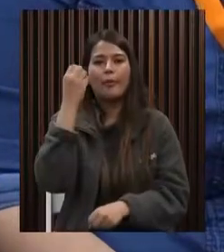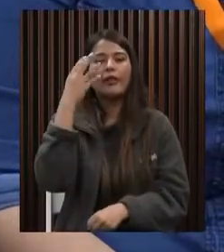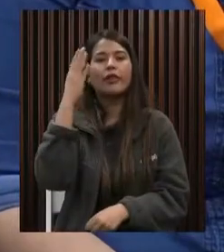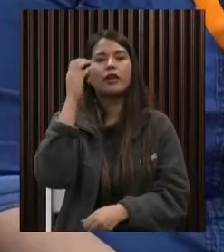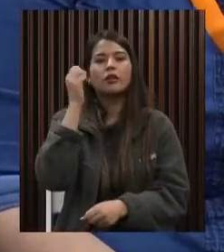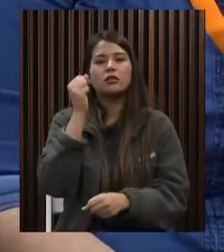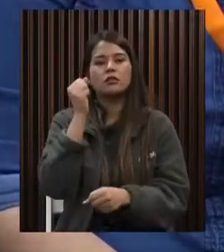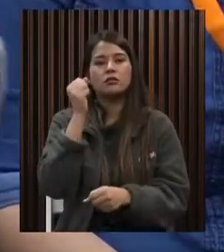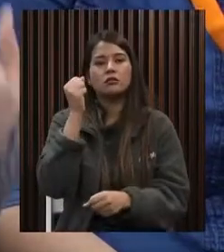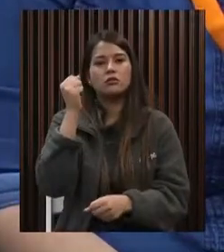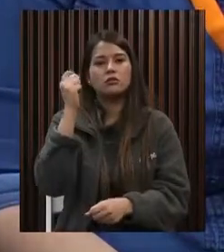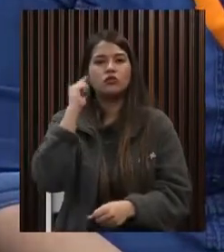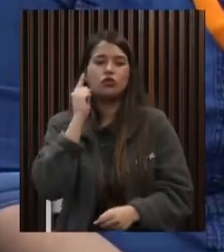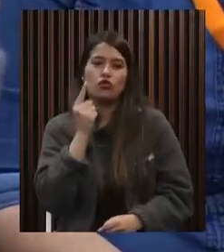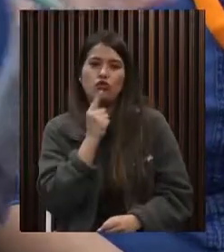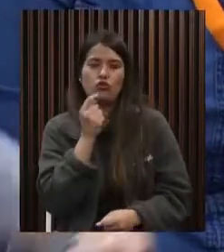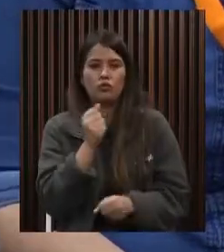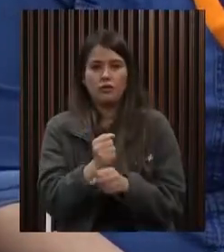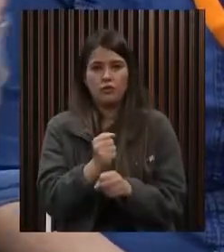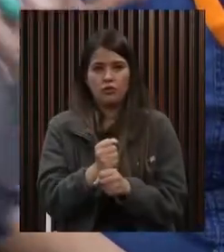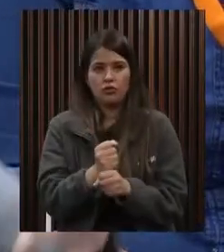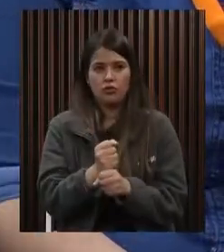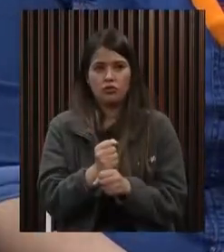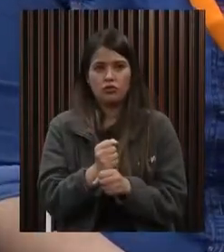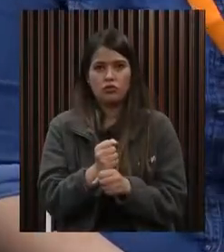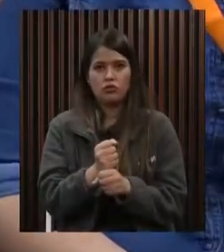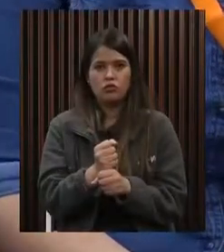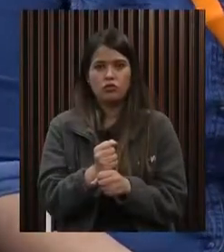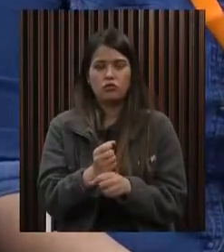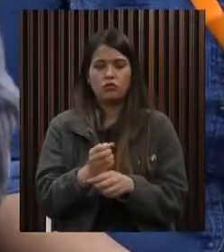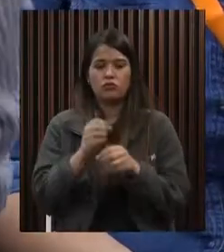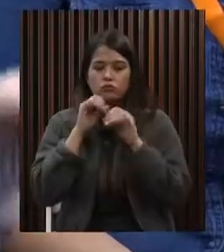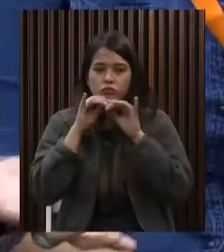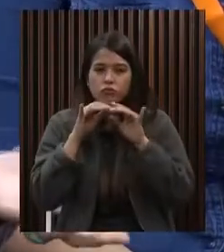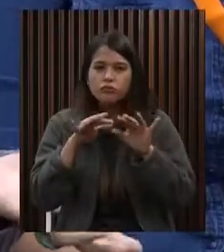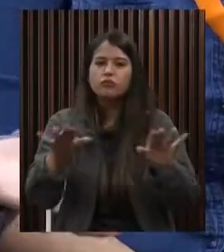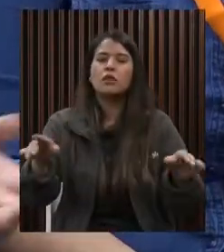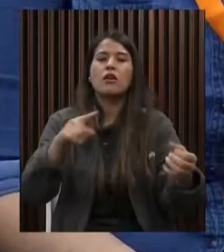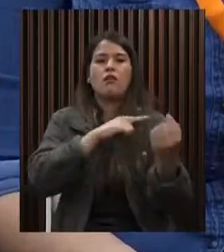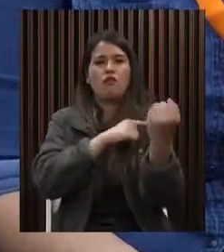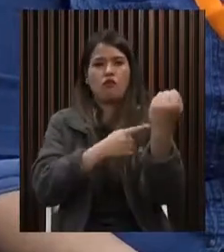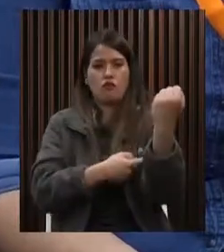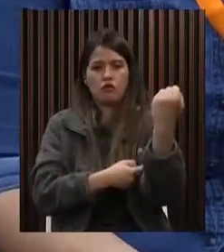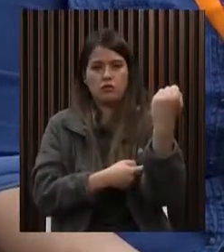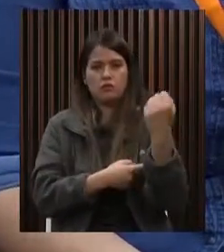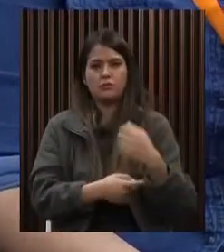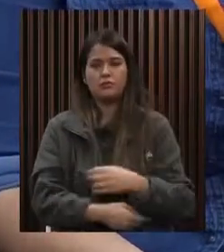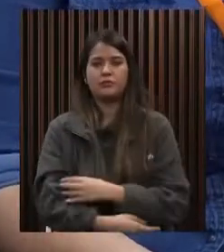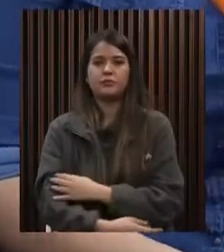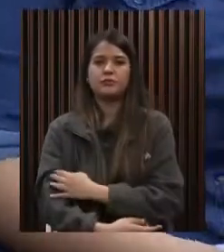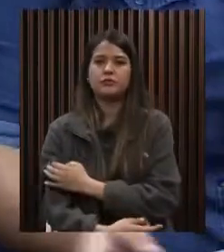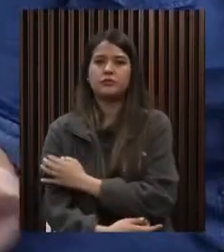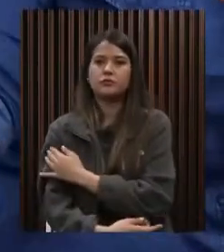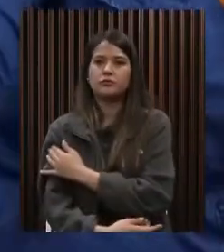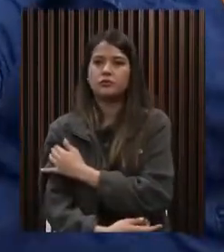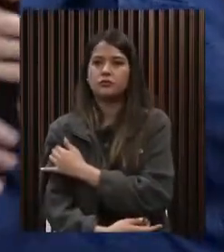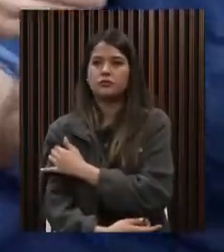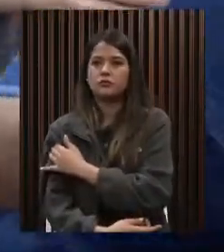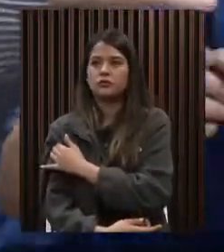sordas. Es ir el boca en boca y empezar a armar fuerza finalmente.